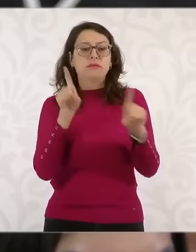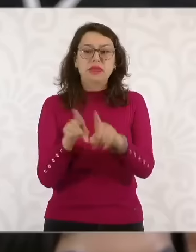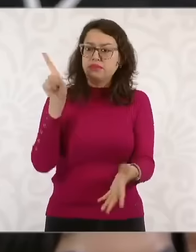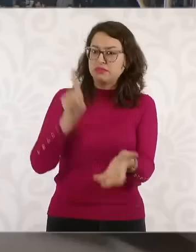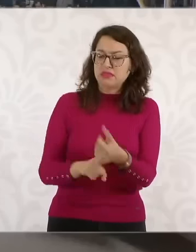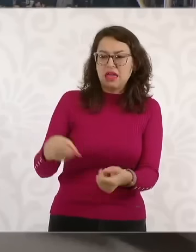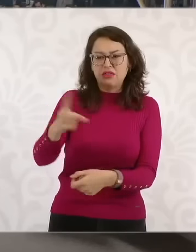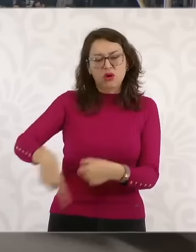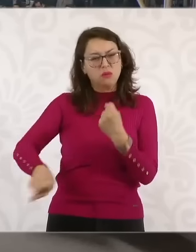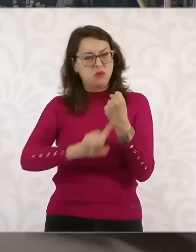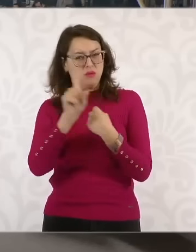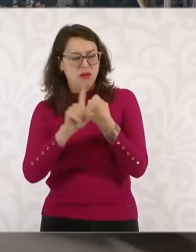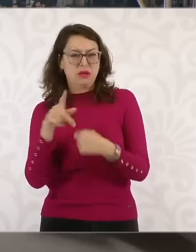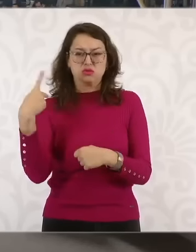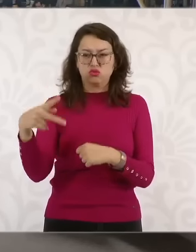soberanía.